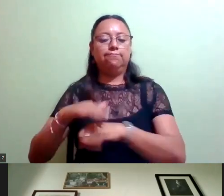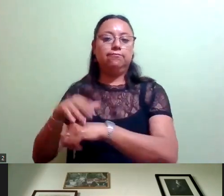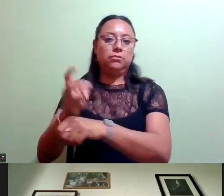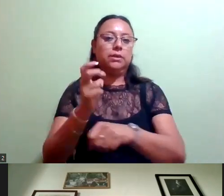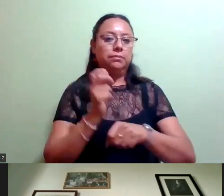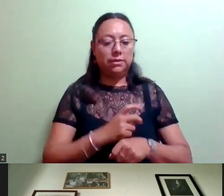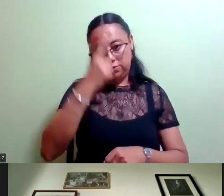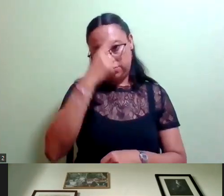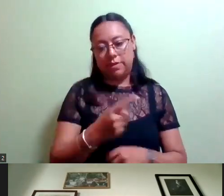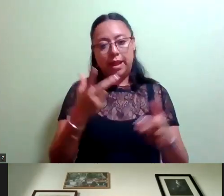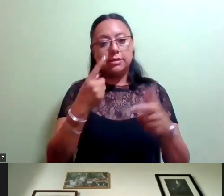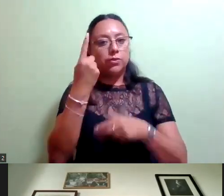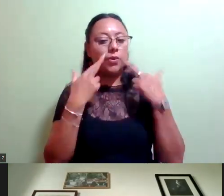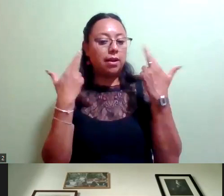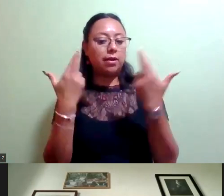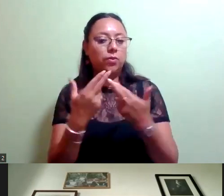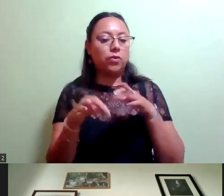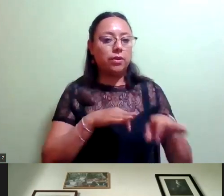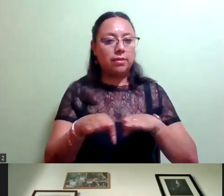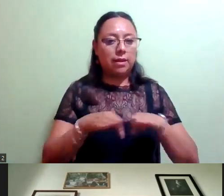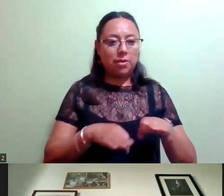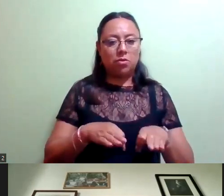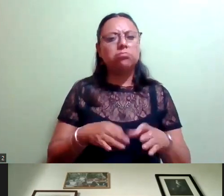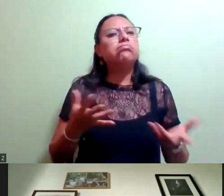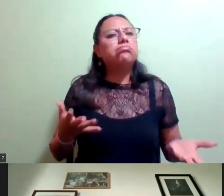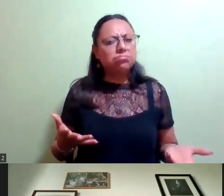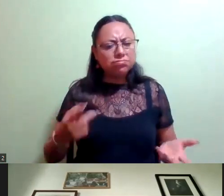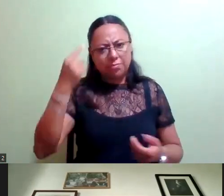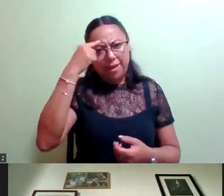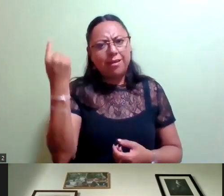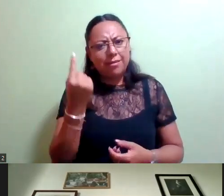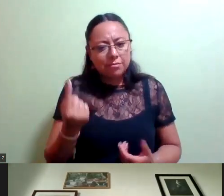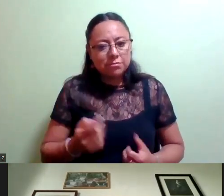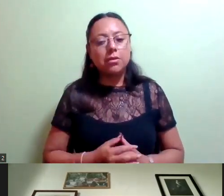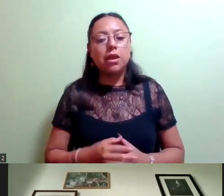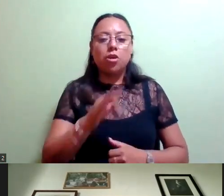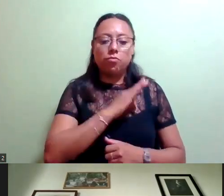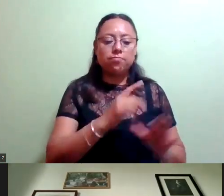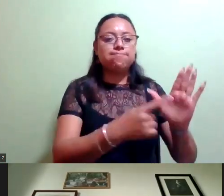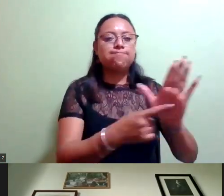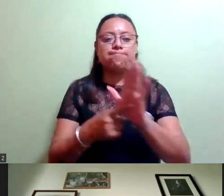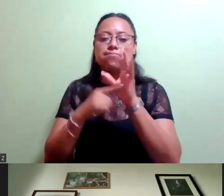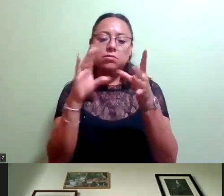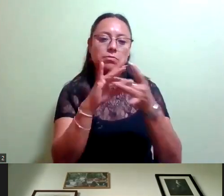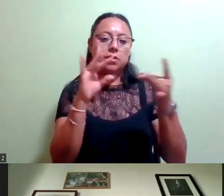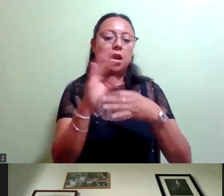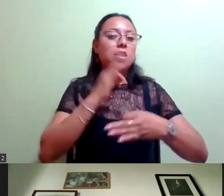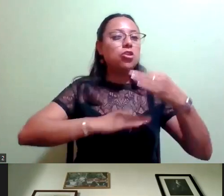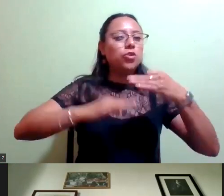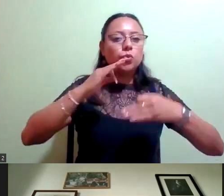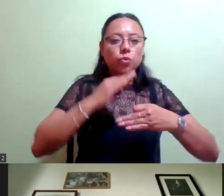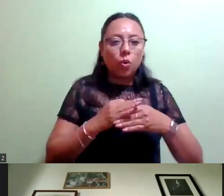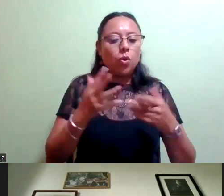para una mesa de trabajo en donde daremos cuenta del seguimiento que se